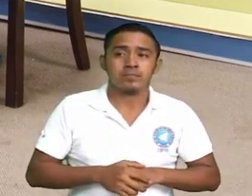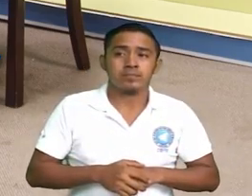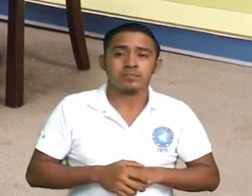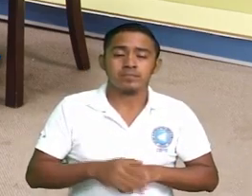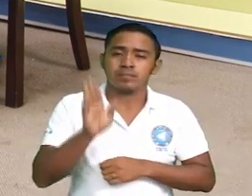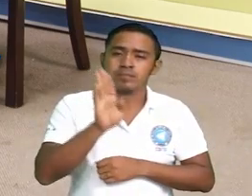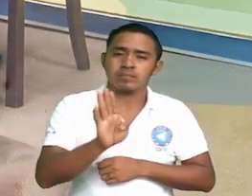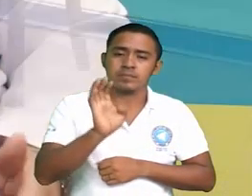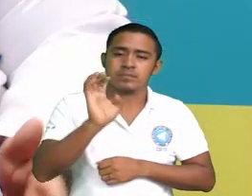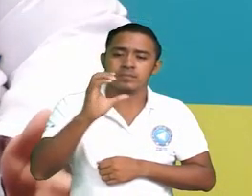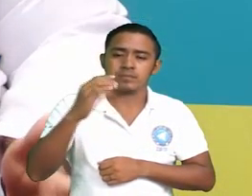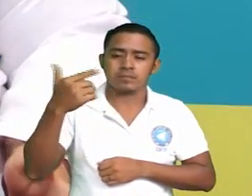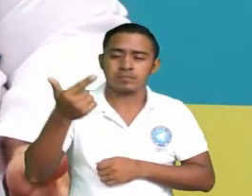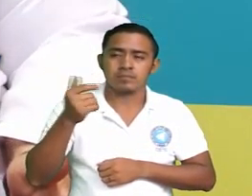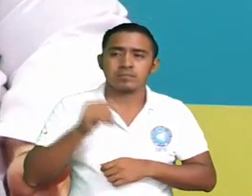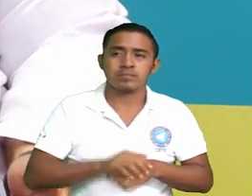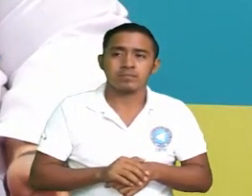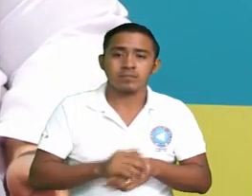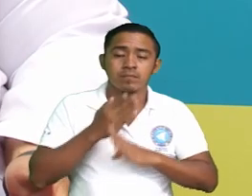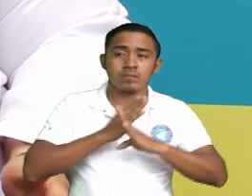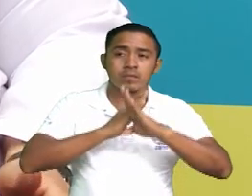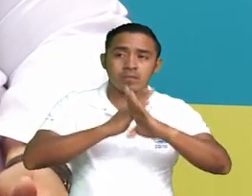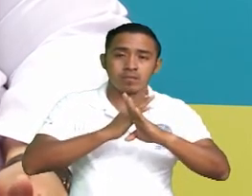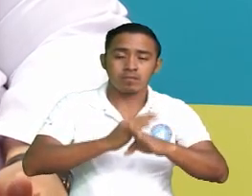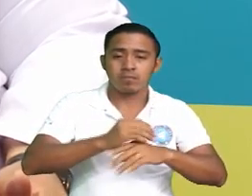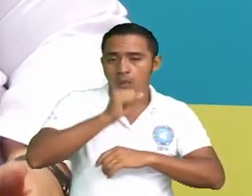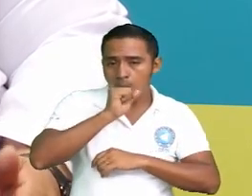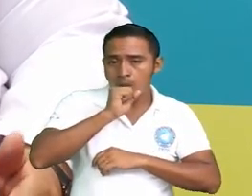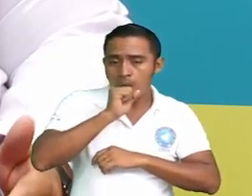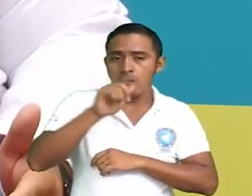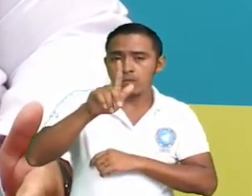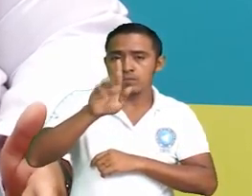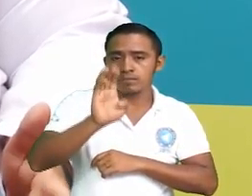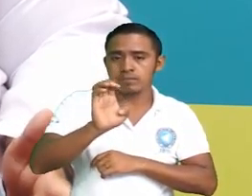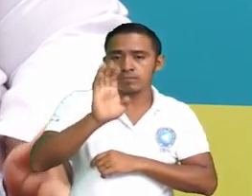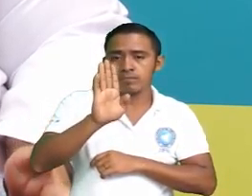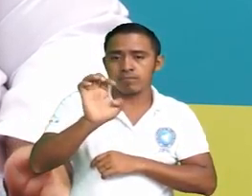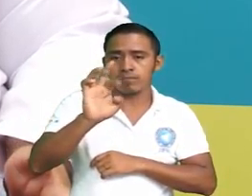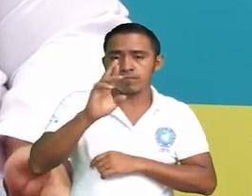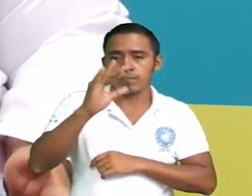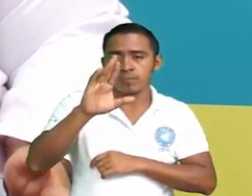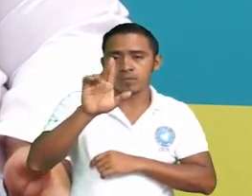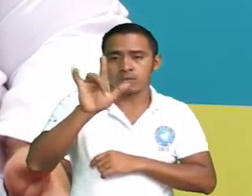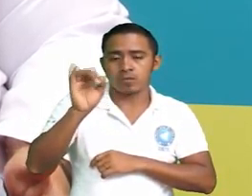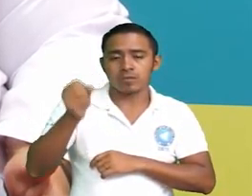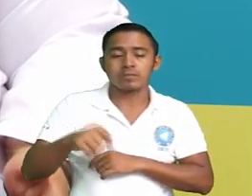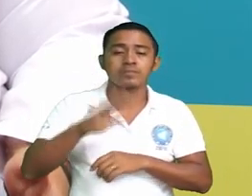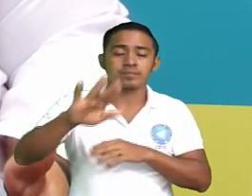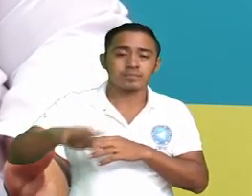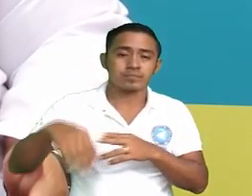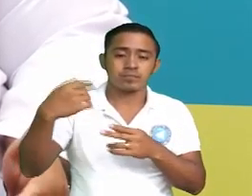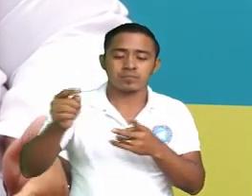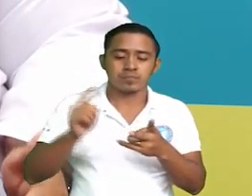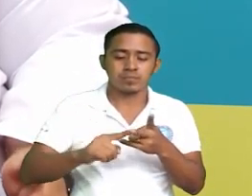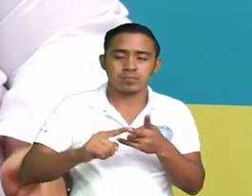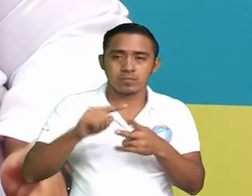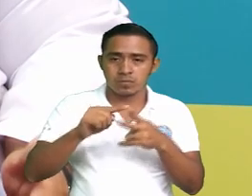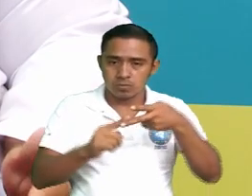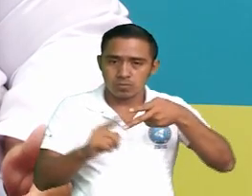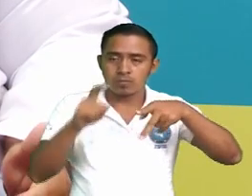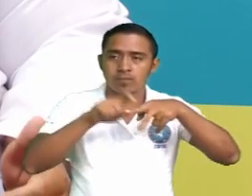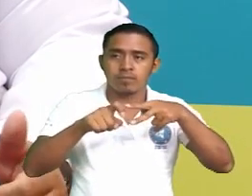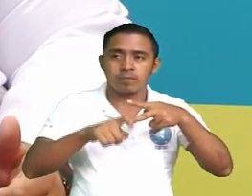BCG, que prevenimos lo que es la enfermedad de la tuberculosis. Después tenemos a los 2 meses el primer